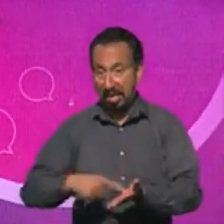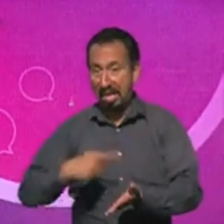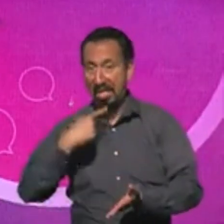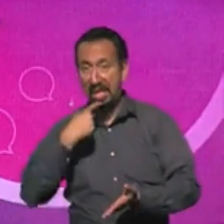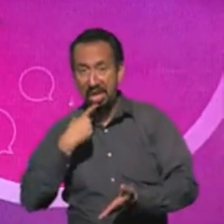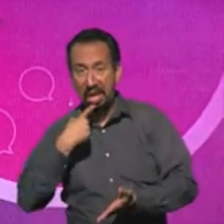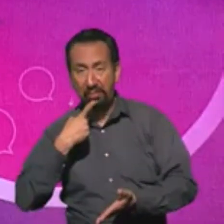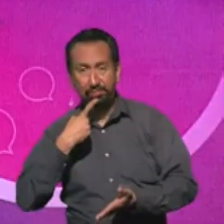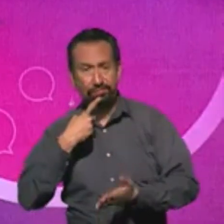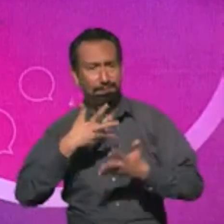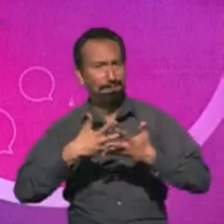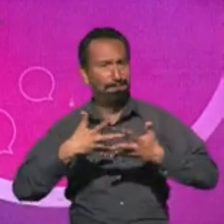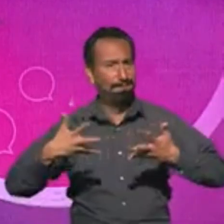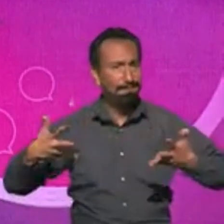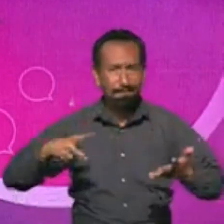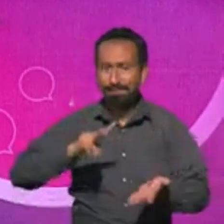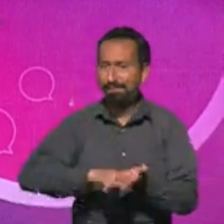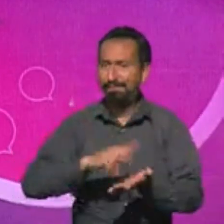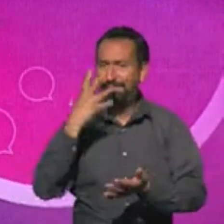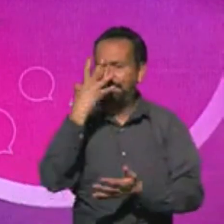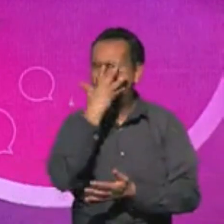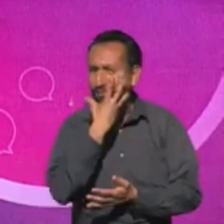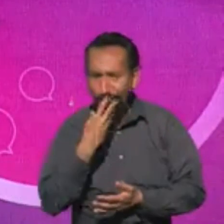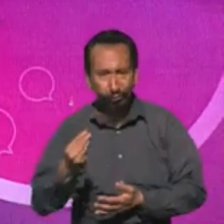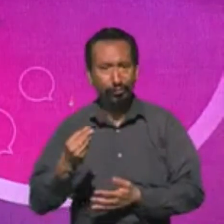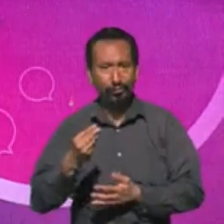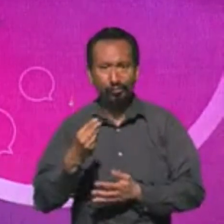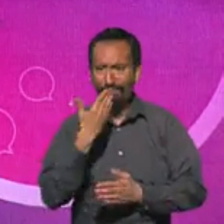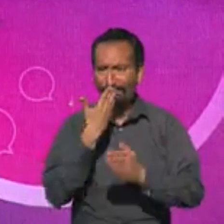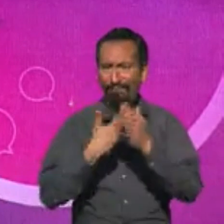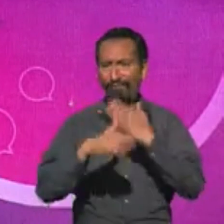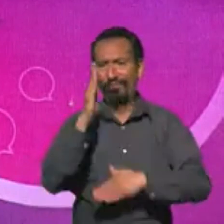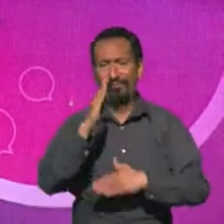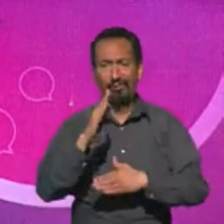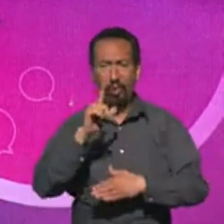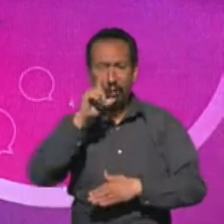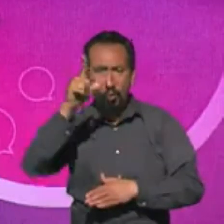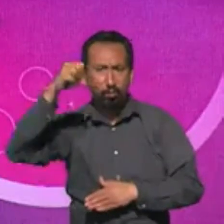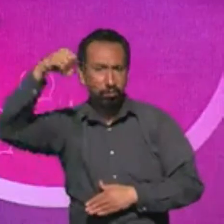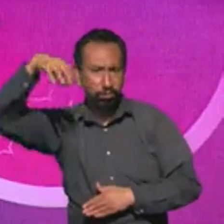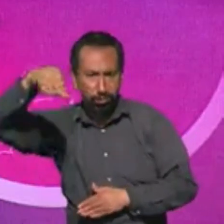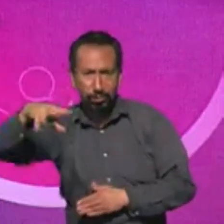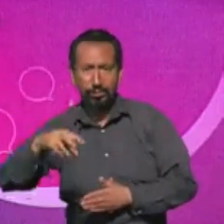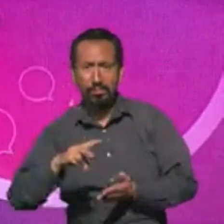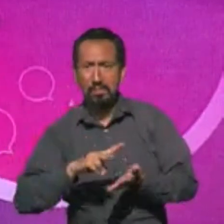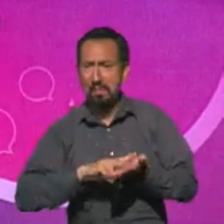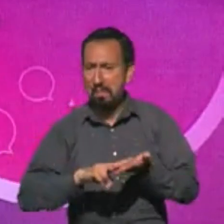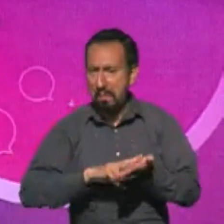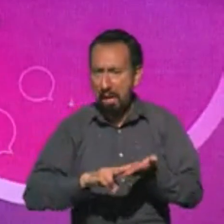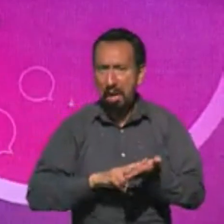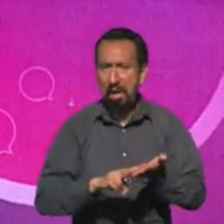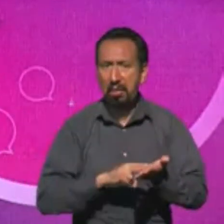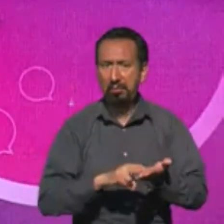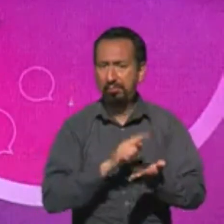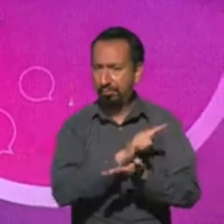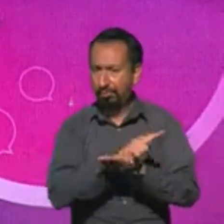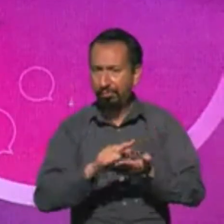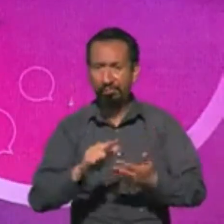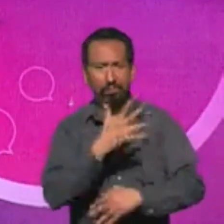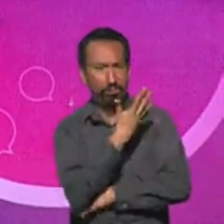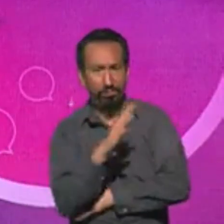futuro una Celaya bonita iluminada verde ordenada y limpia